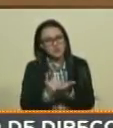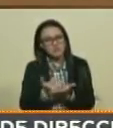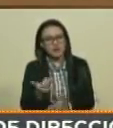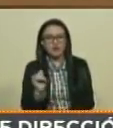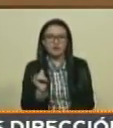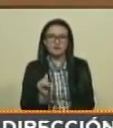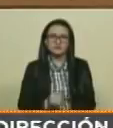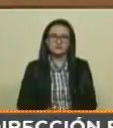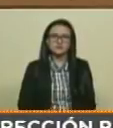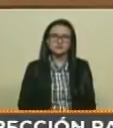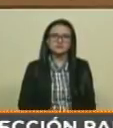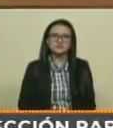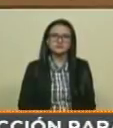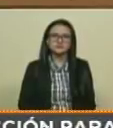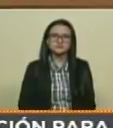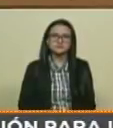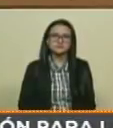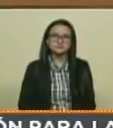respecto.